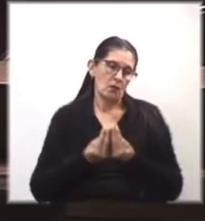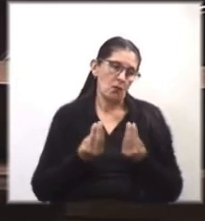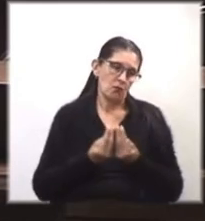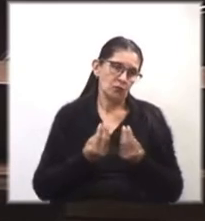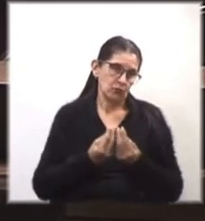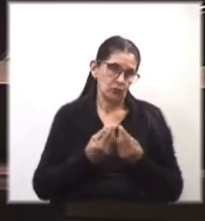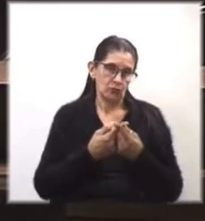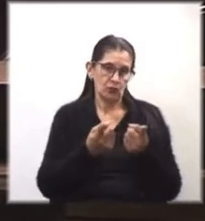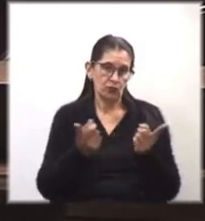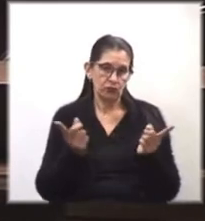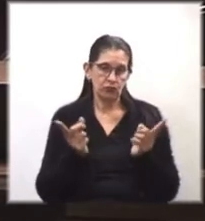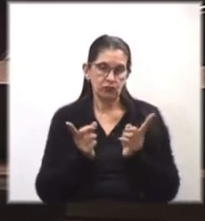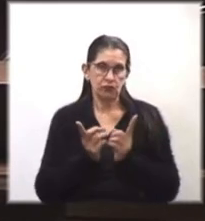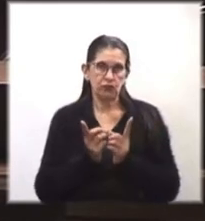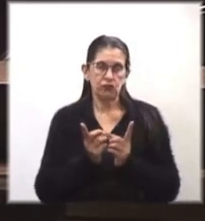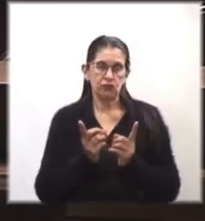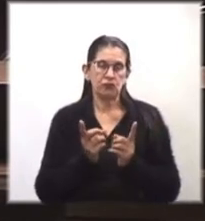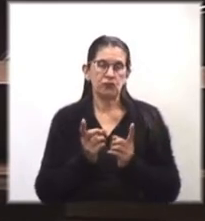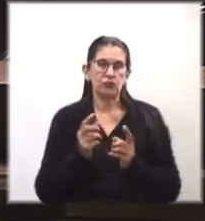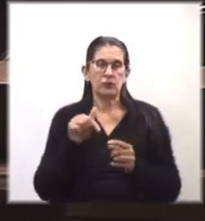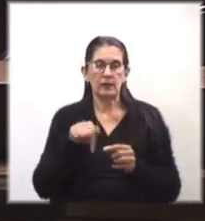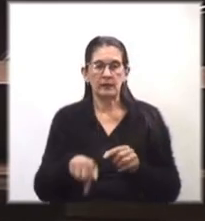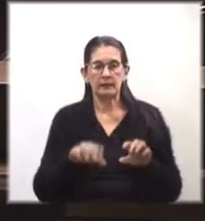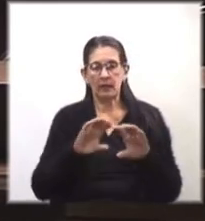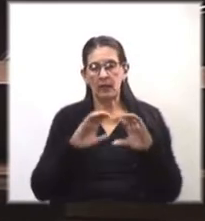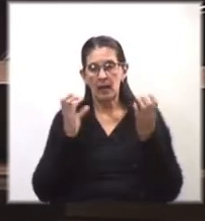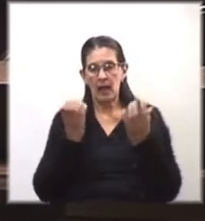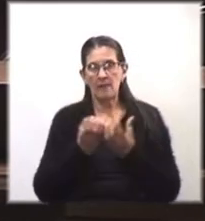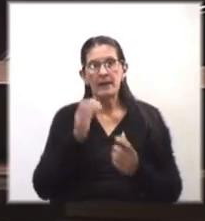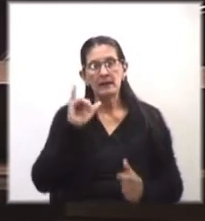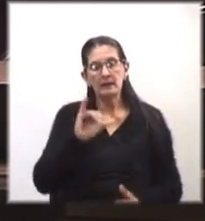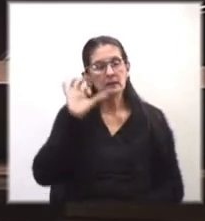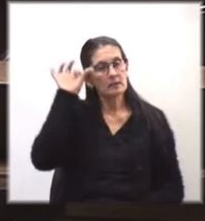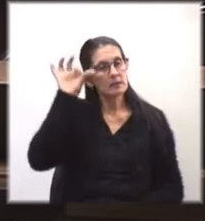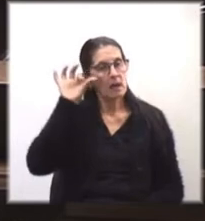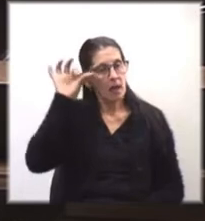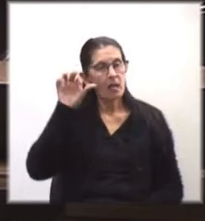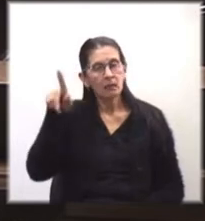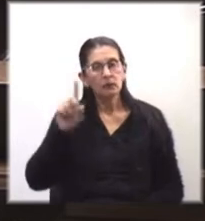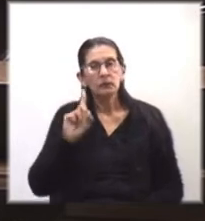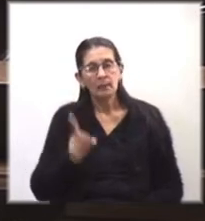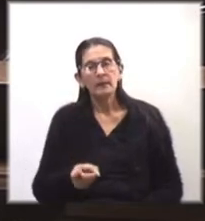como varios integrantes de esta Cámara y también del Senado,